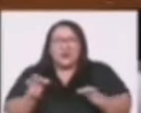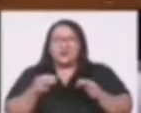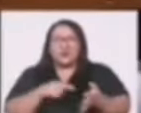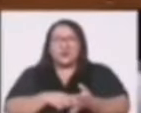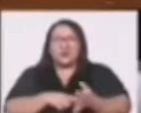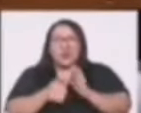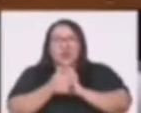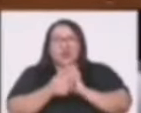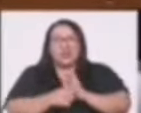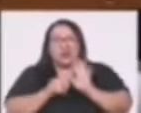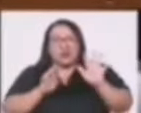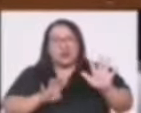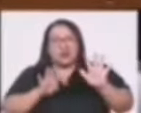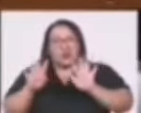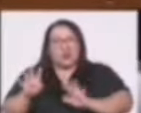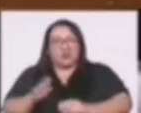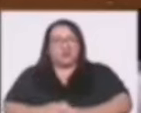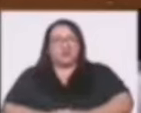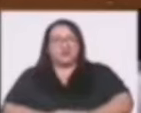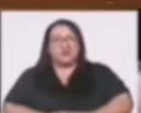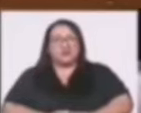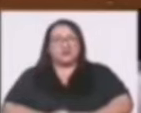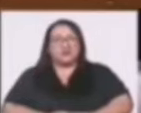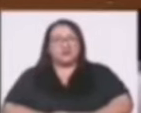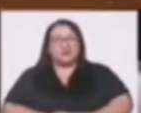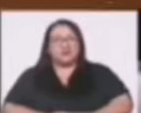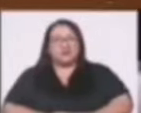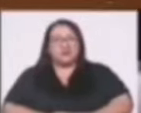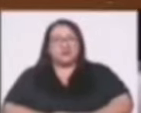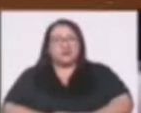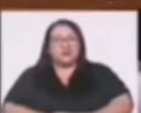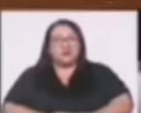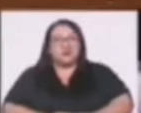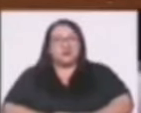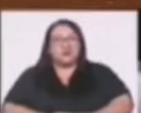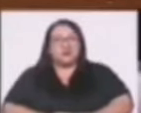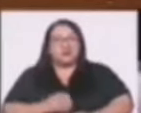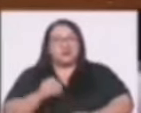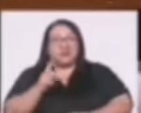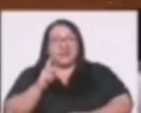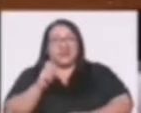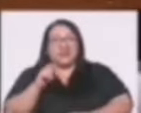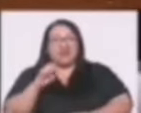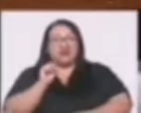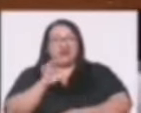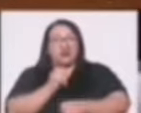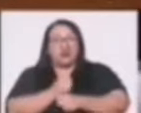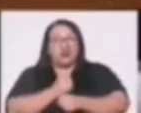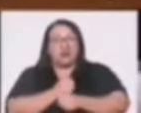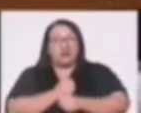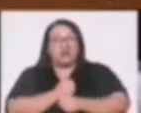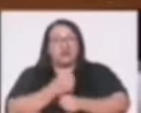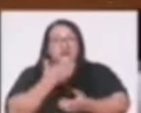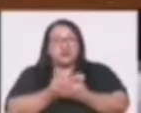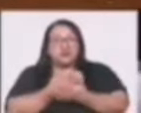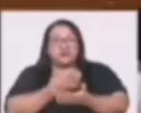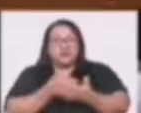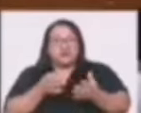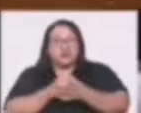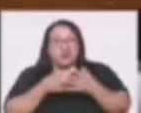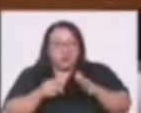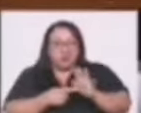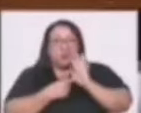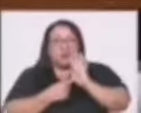establecida en el artículo 99, porque son delitos de función. Y los hechos